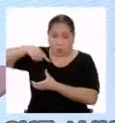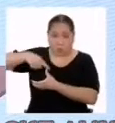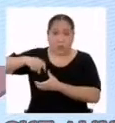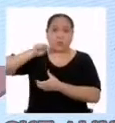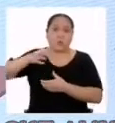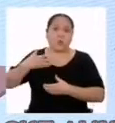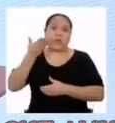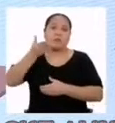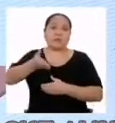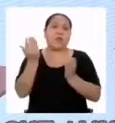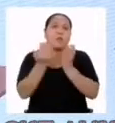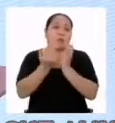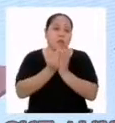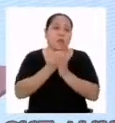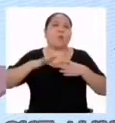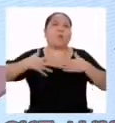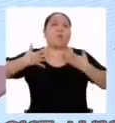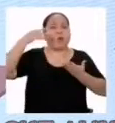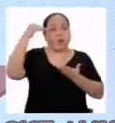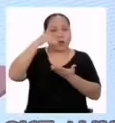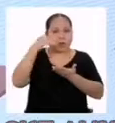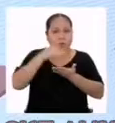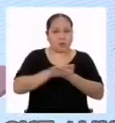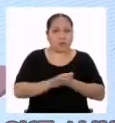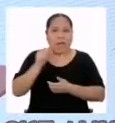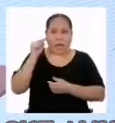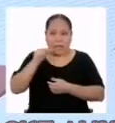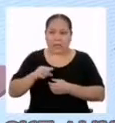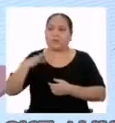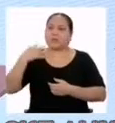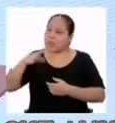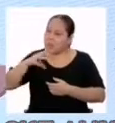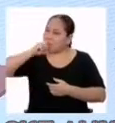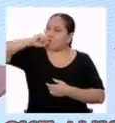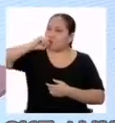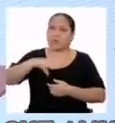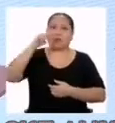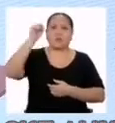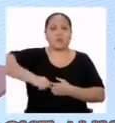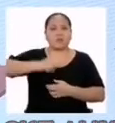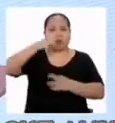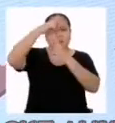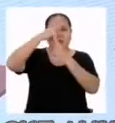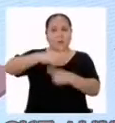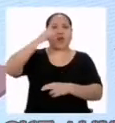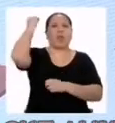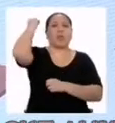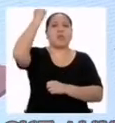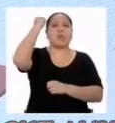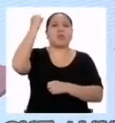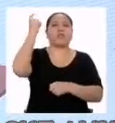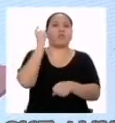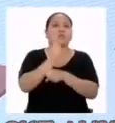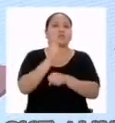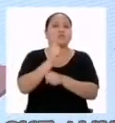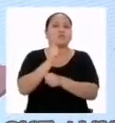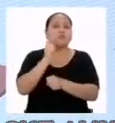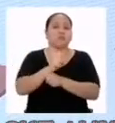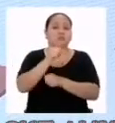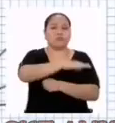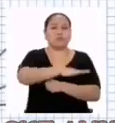y estudiar. Recién ahí vamos a poder decir que se está cumpliendo el derecho a la educación de las